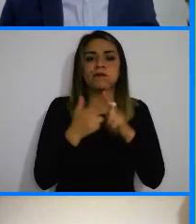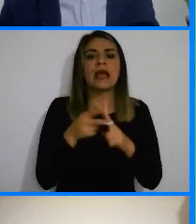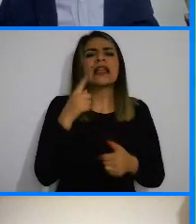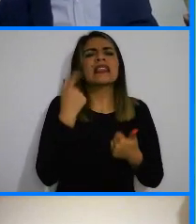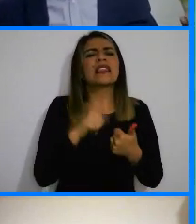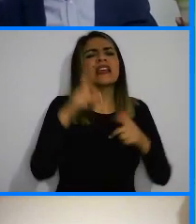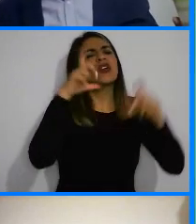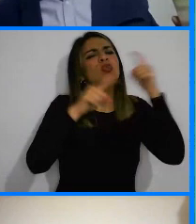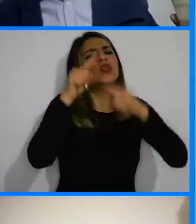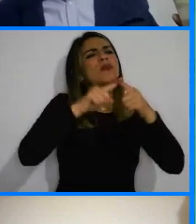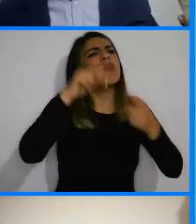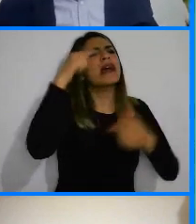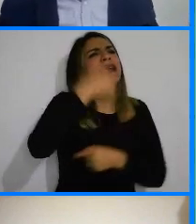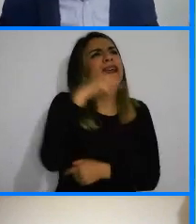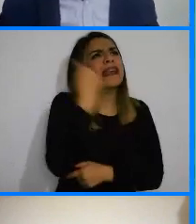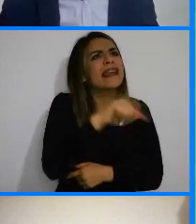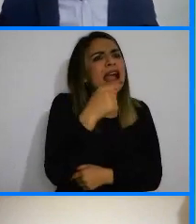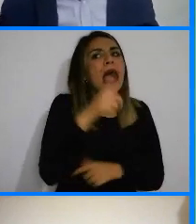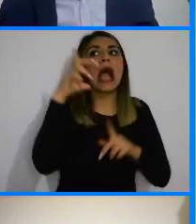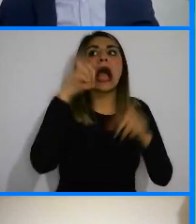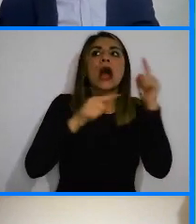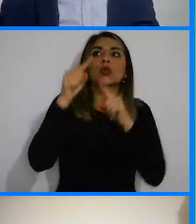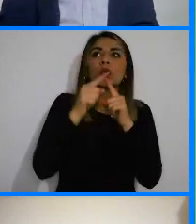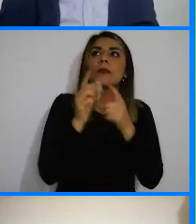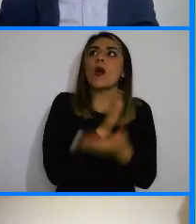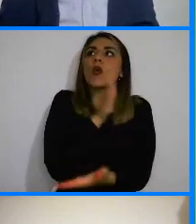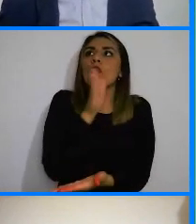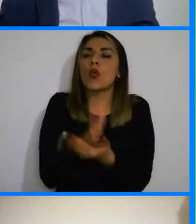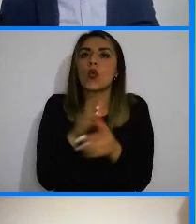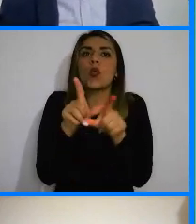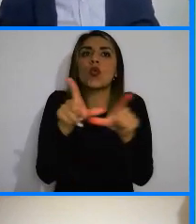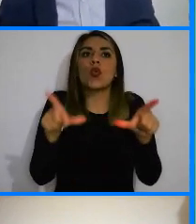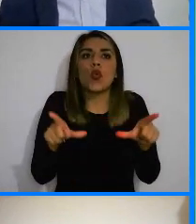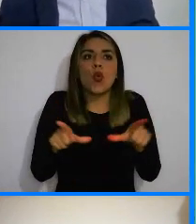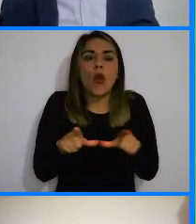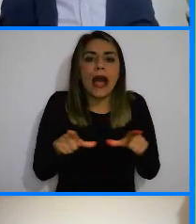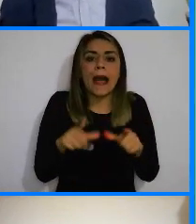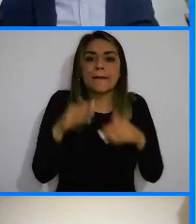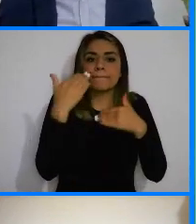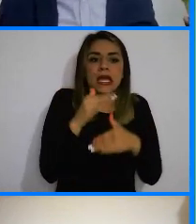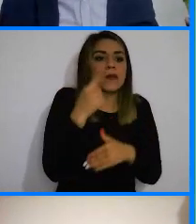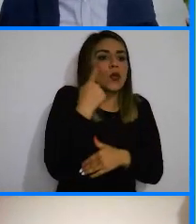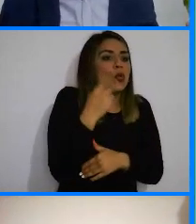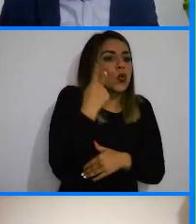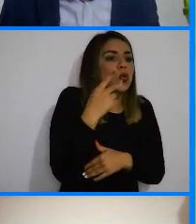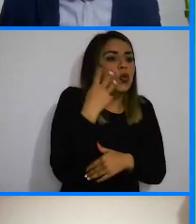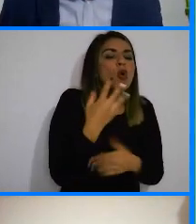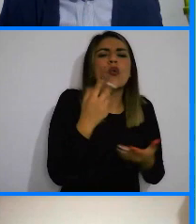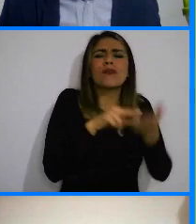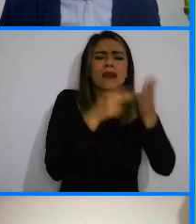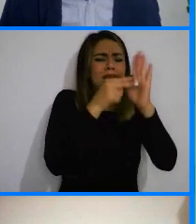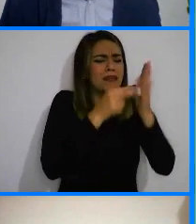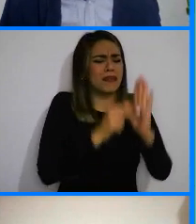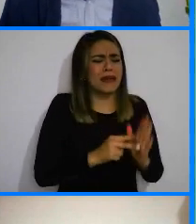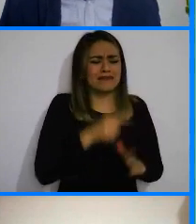turismo. O sea, para poder hacer turismo, ir a un lugar donde tiene que tener un mínimo de días. Bueno, hay una cantidad de definiciones que se establecen a